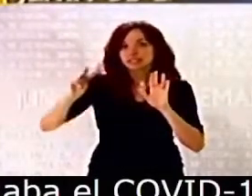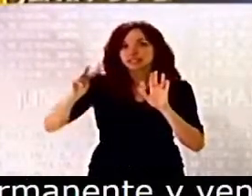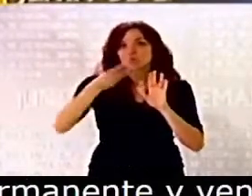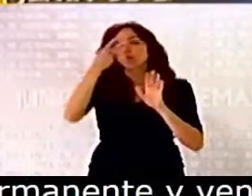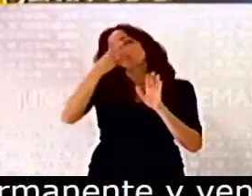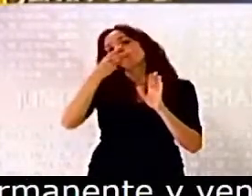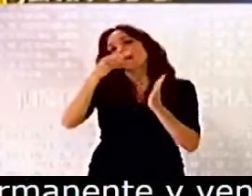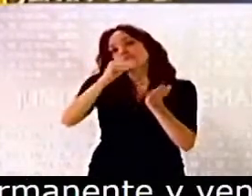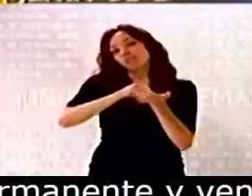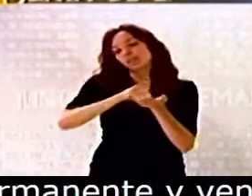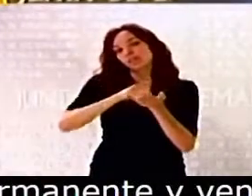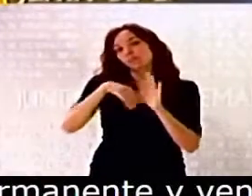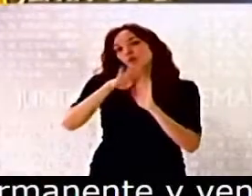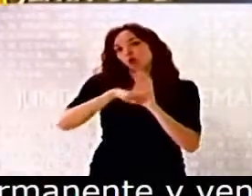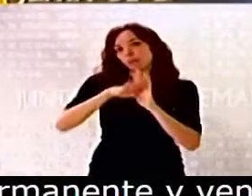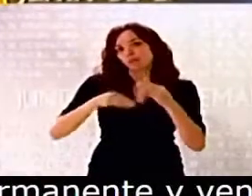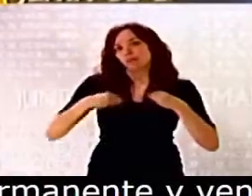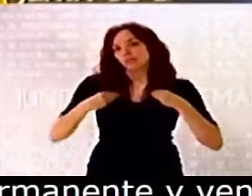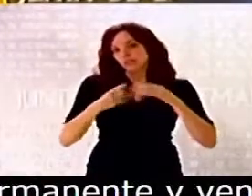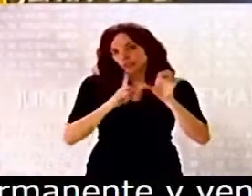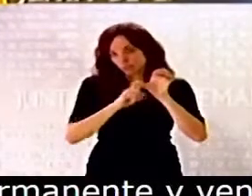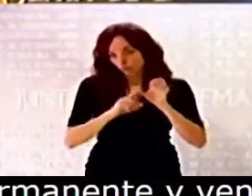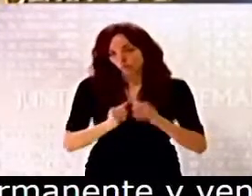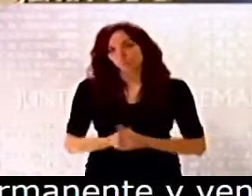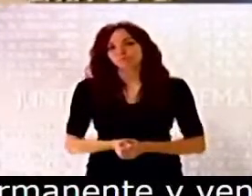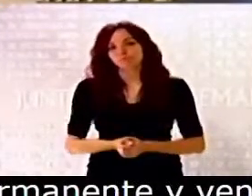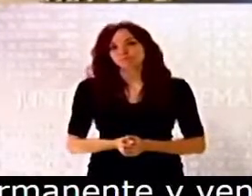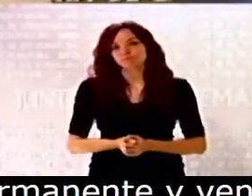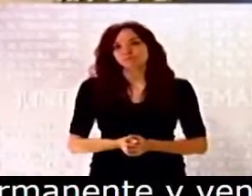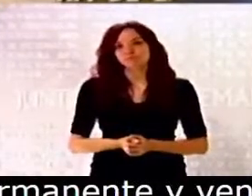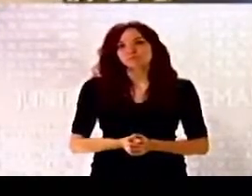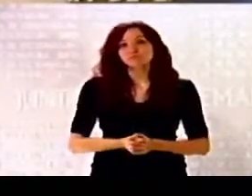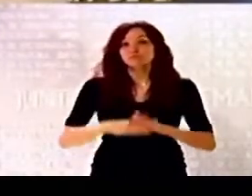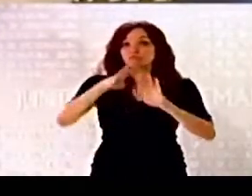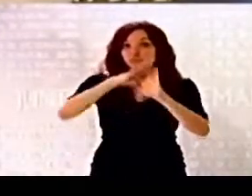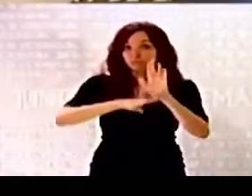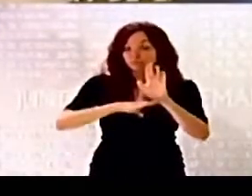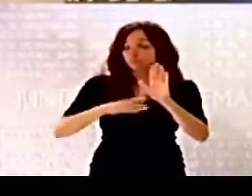Extremadura. El programa Diviértete Extremadura también tuvo la queja